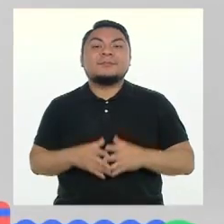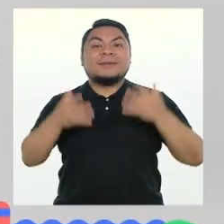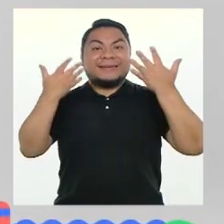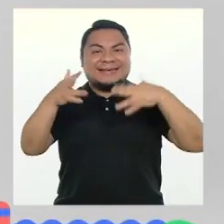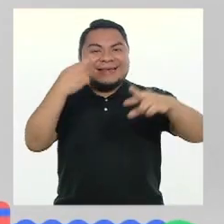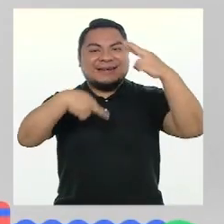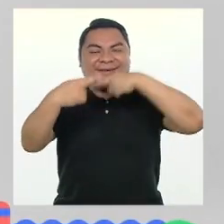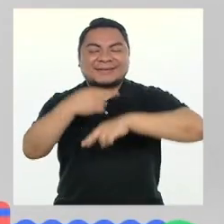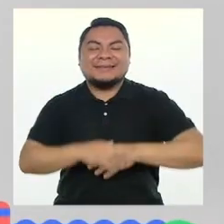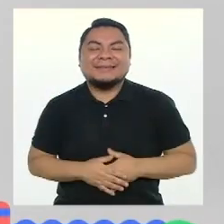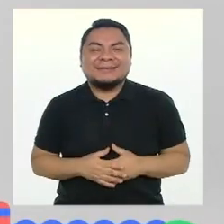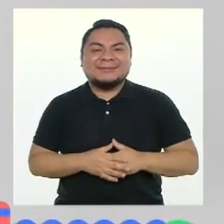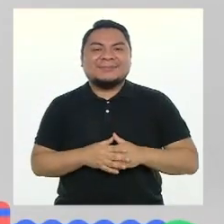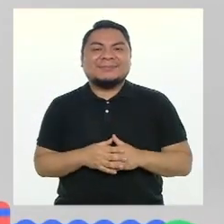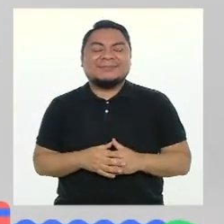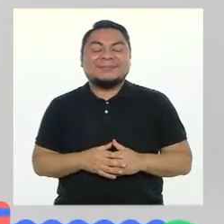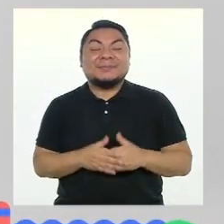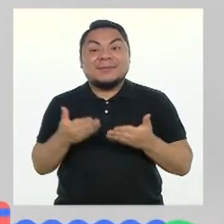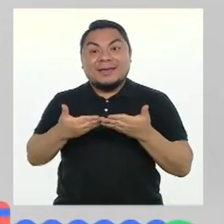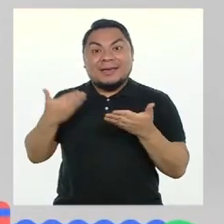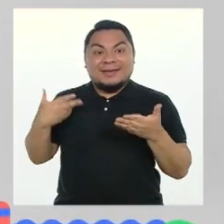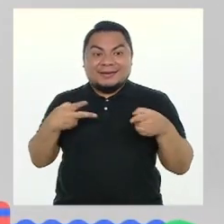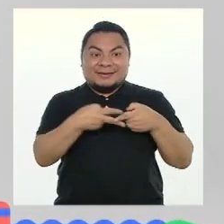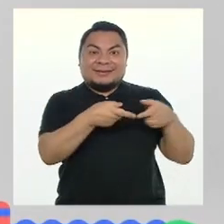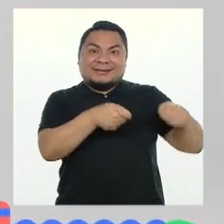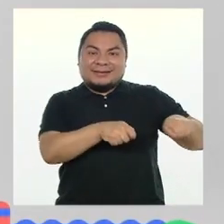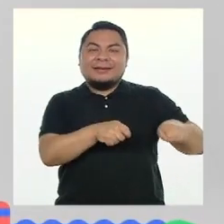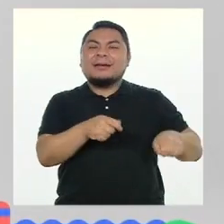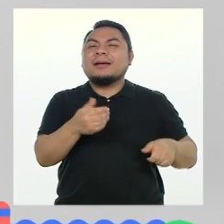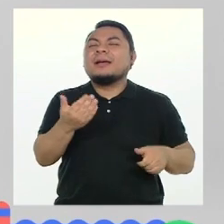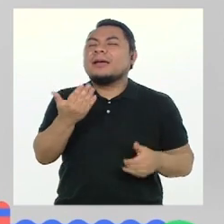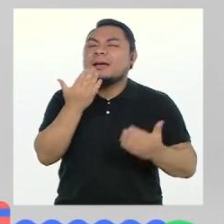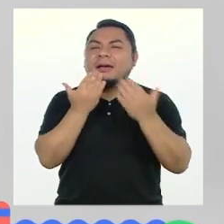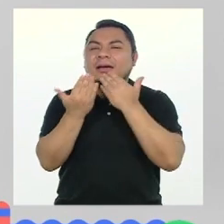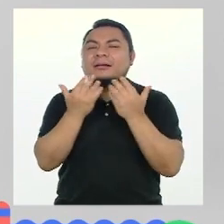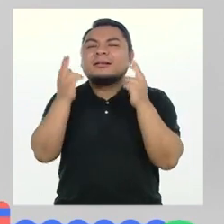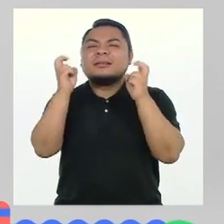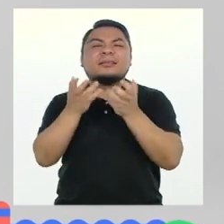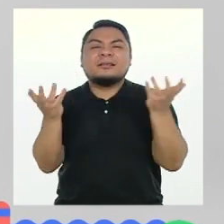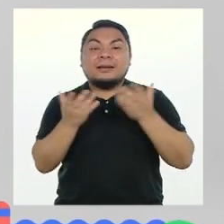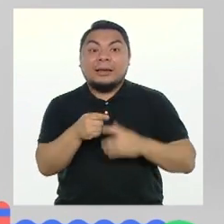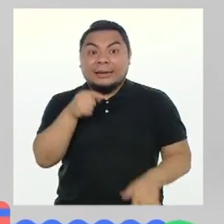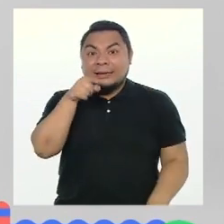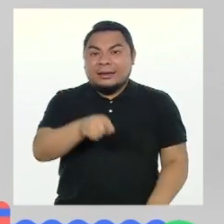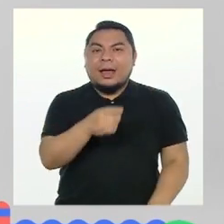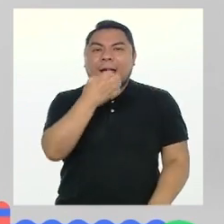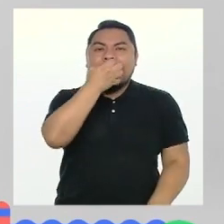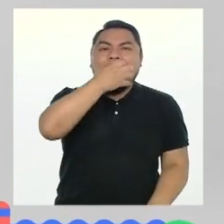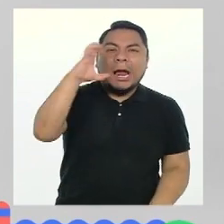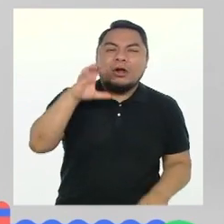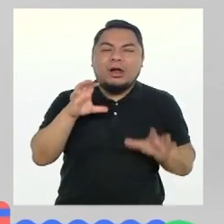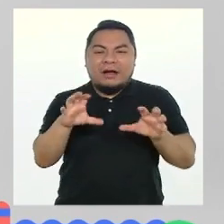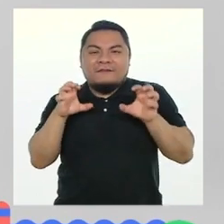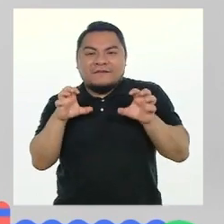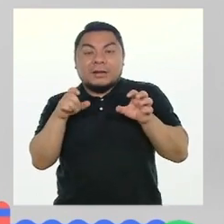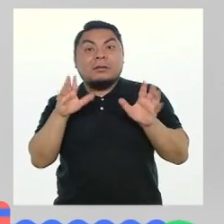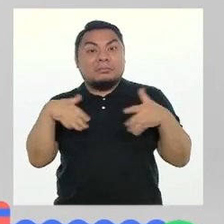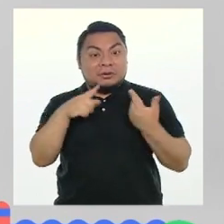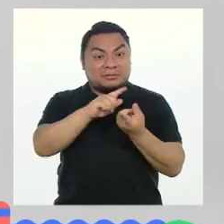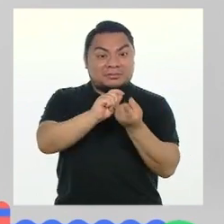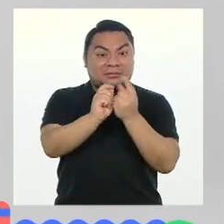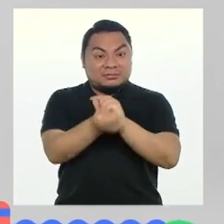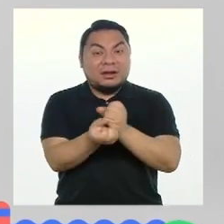Ya estamos de vuelta. Antes de ir al corte, hablamos acerca de cómo el calor y el frío pueden transformar